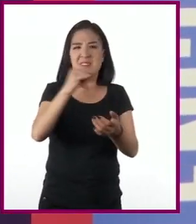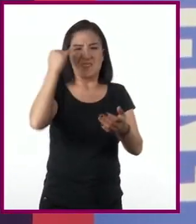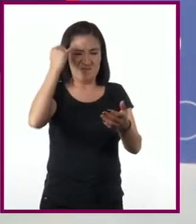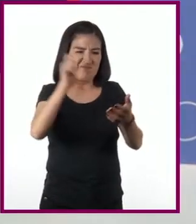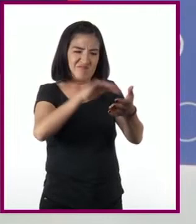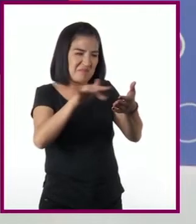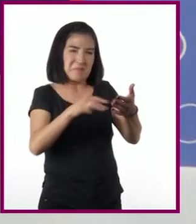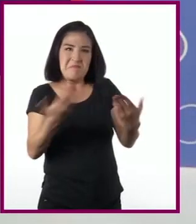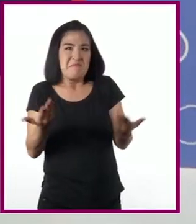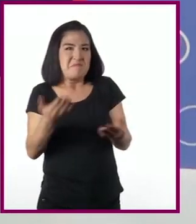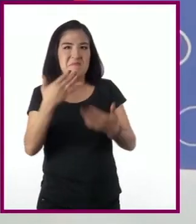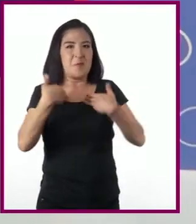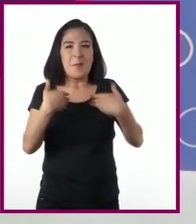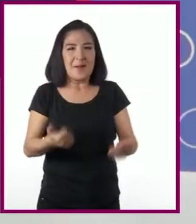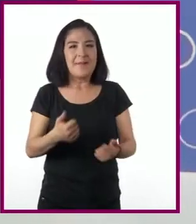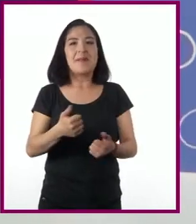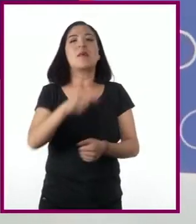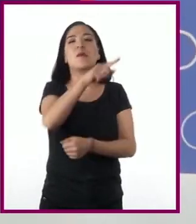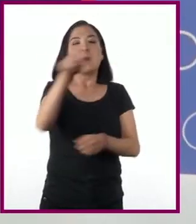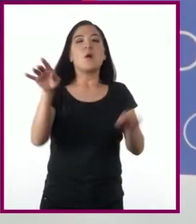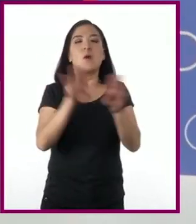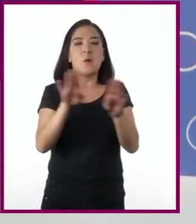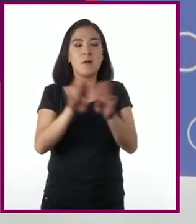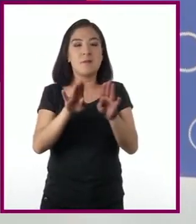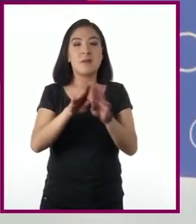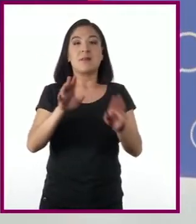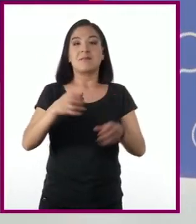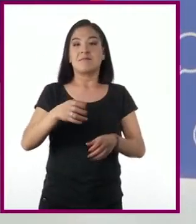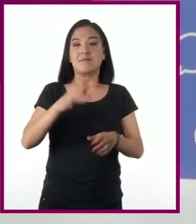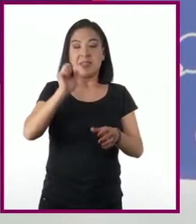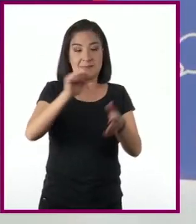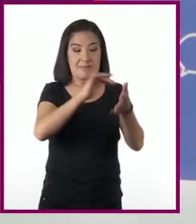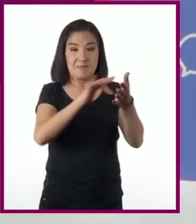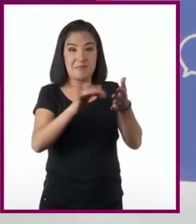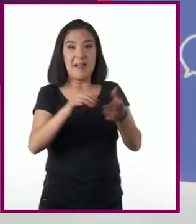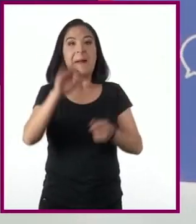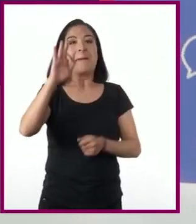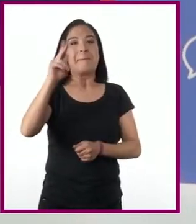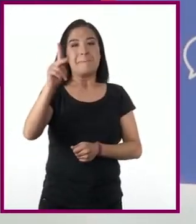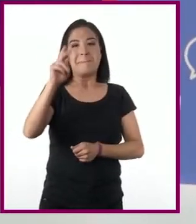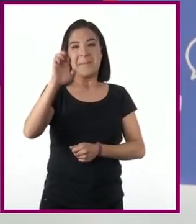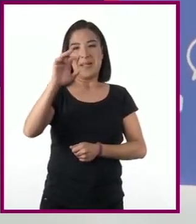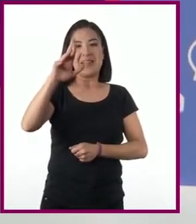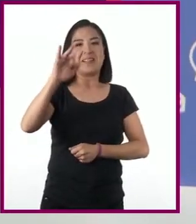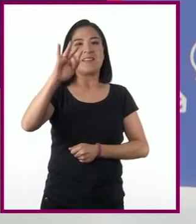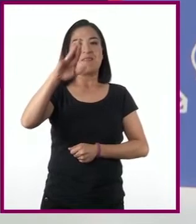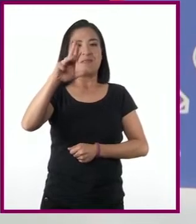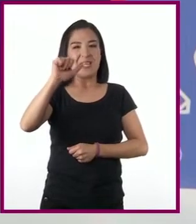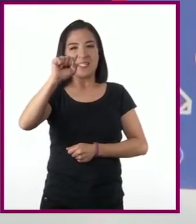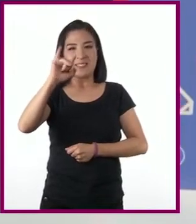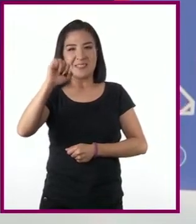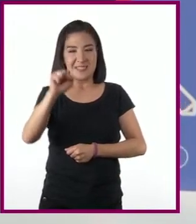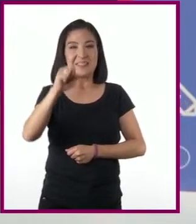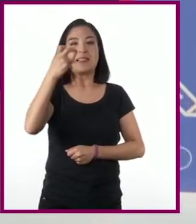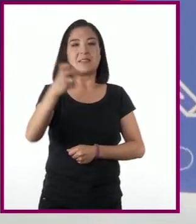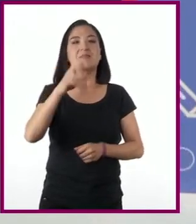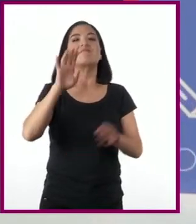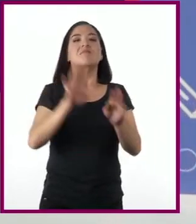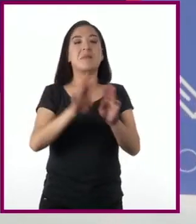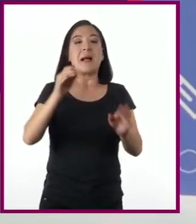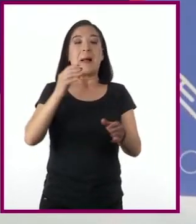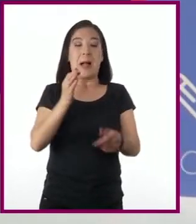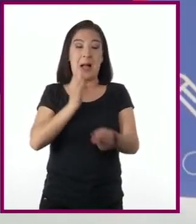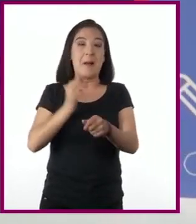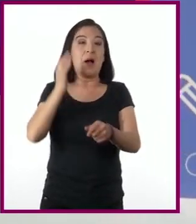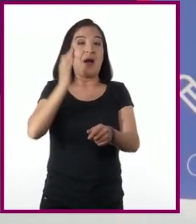completa. No necesariamente deben ser expresiones perífrasis formadas por un verbo conjugado en pretérito o